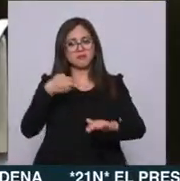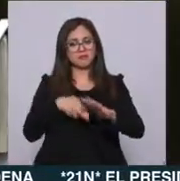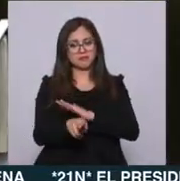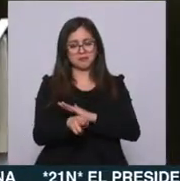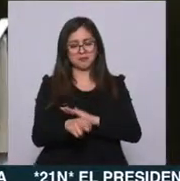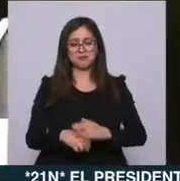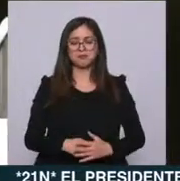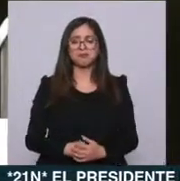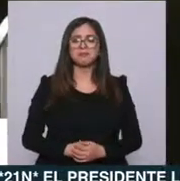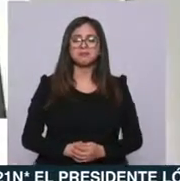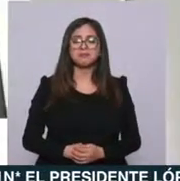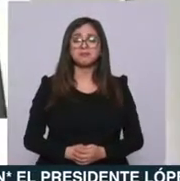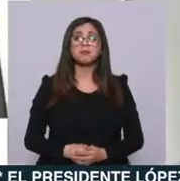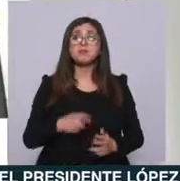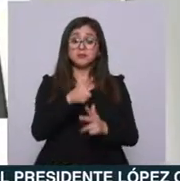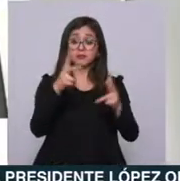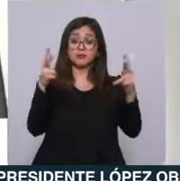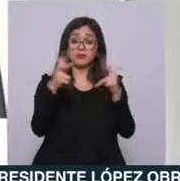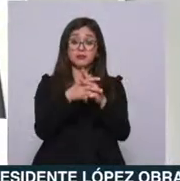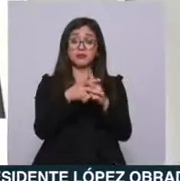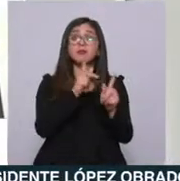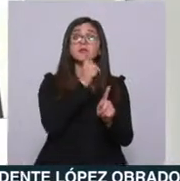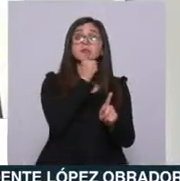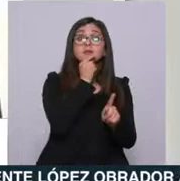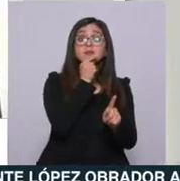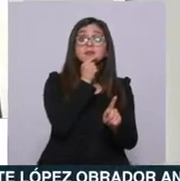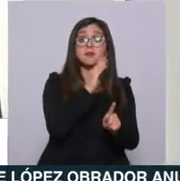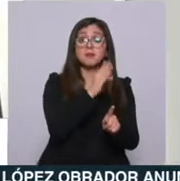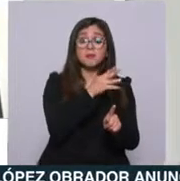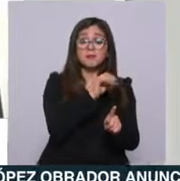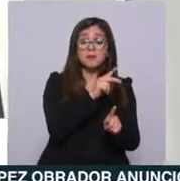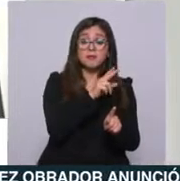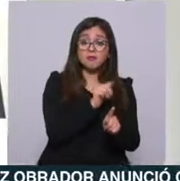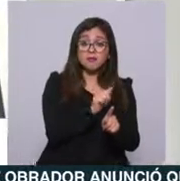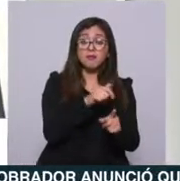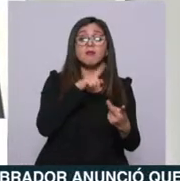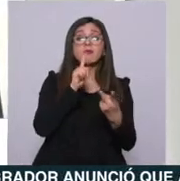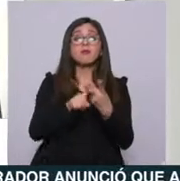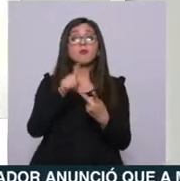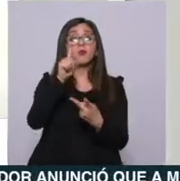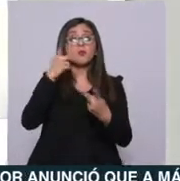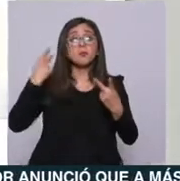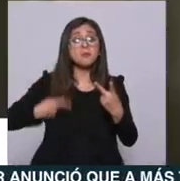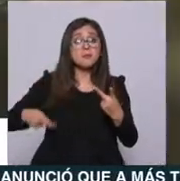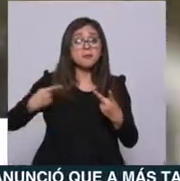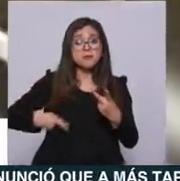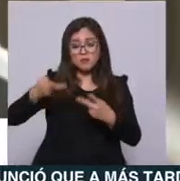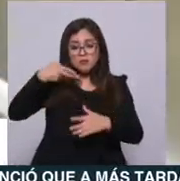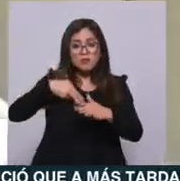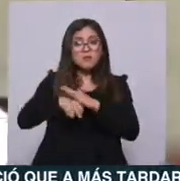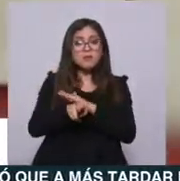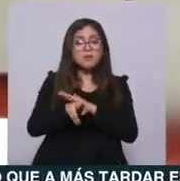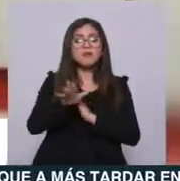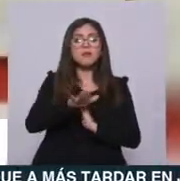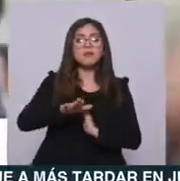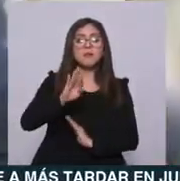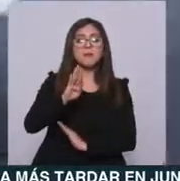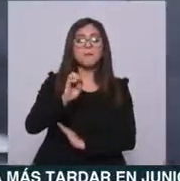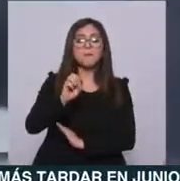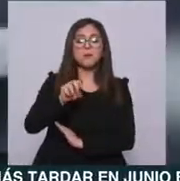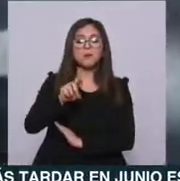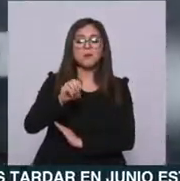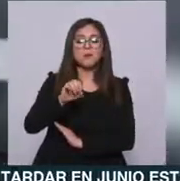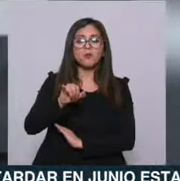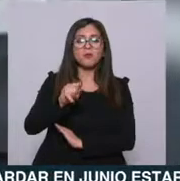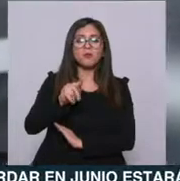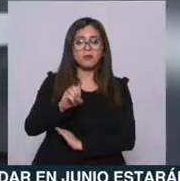Una presunta pelea entre un elemento de la policía bancaria e industrial y un usuario del metro en la estación Bondojito de la línea